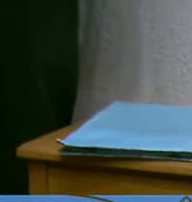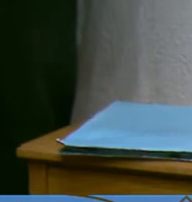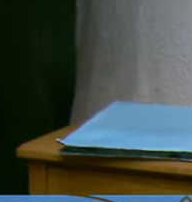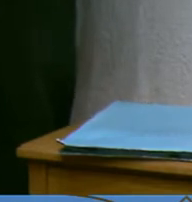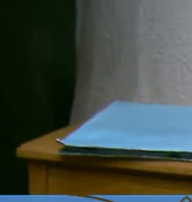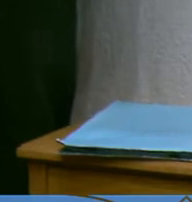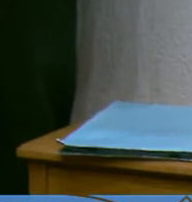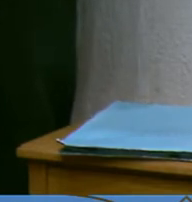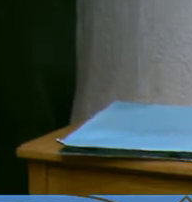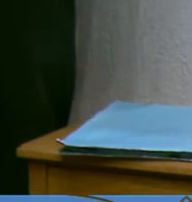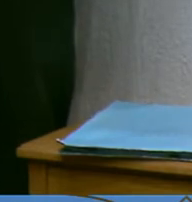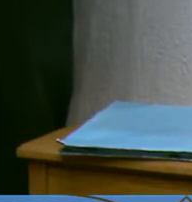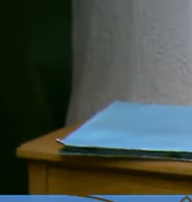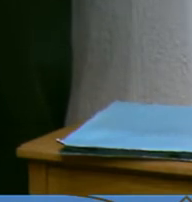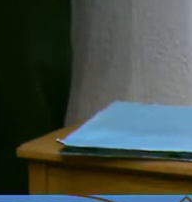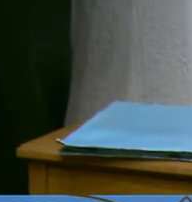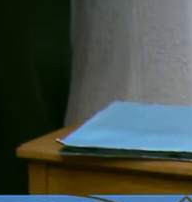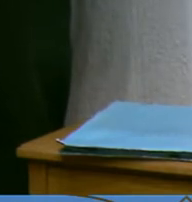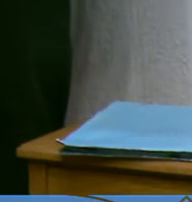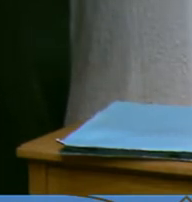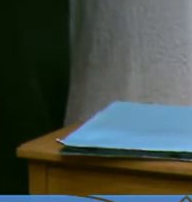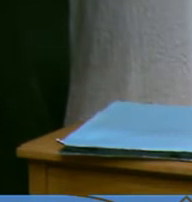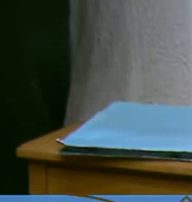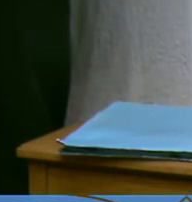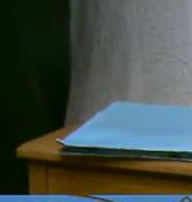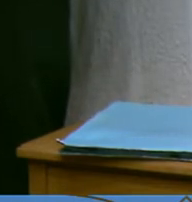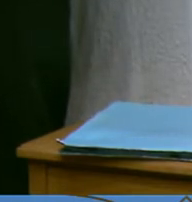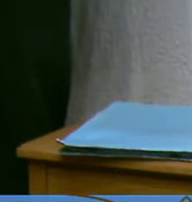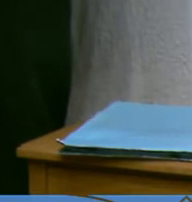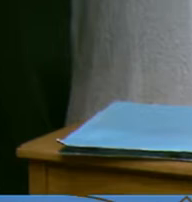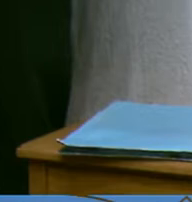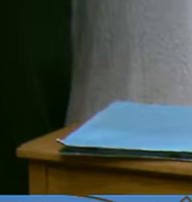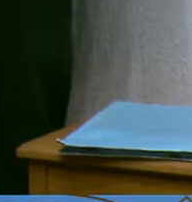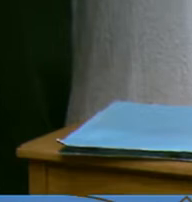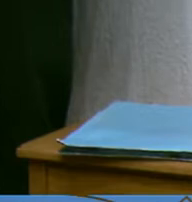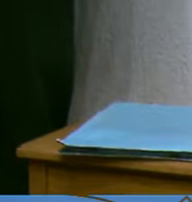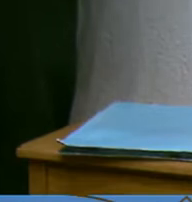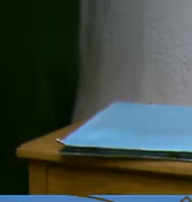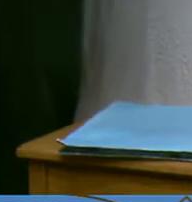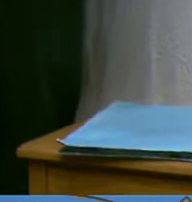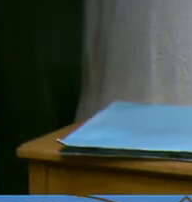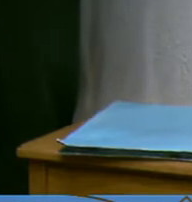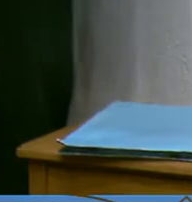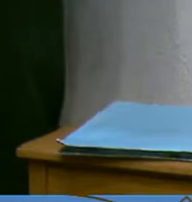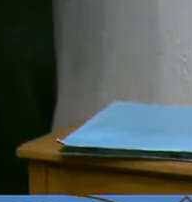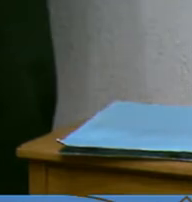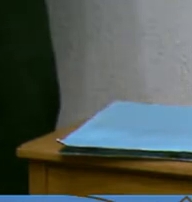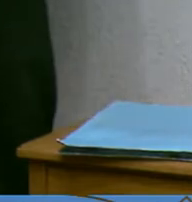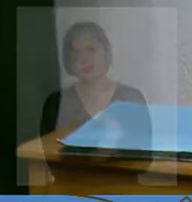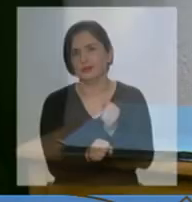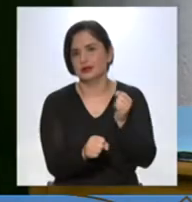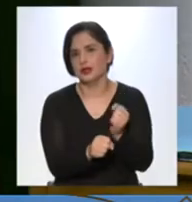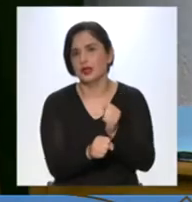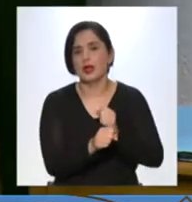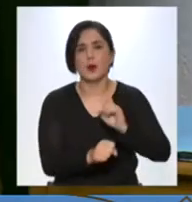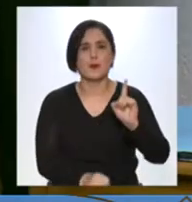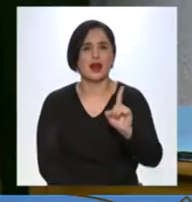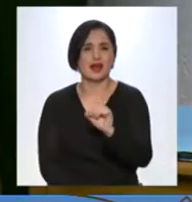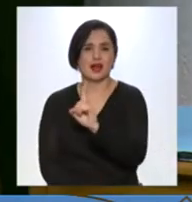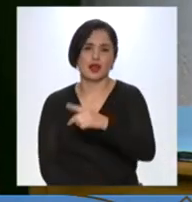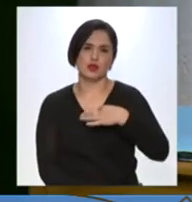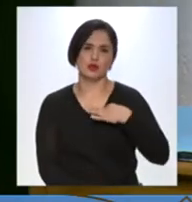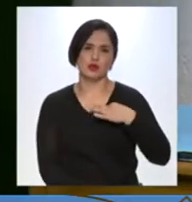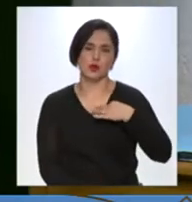Tu preocupación, tu vocación de servicio y tu constante perseverancia para que cada ciudadano de esta tierra